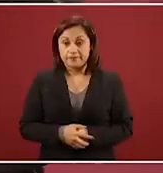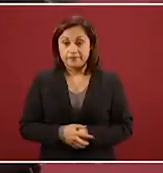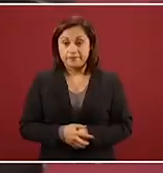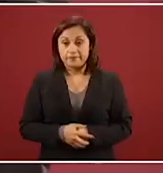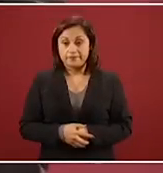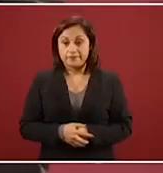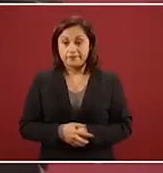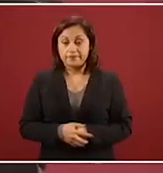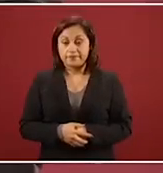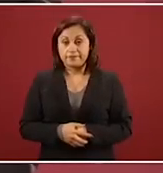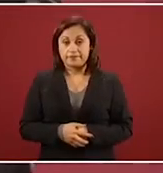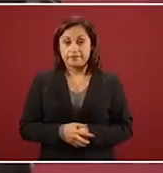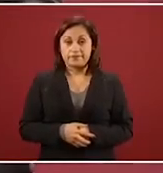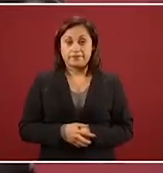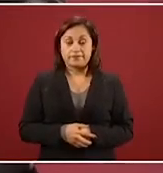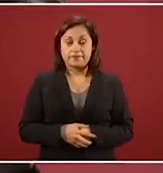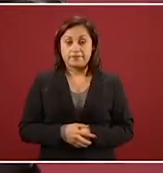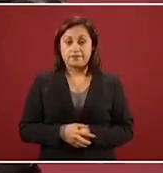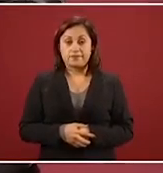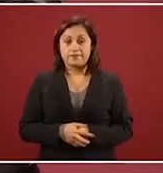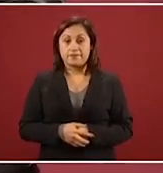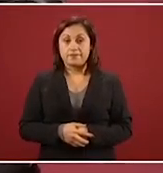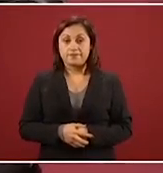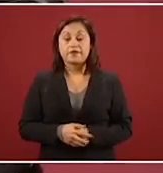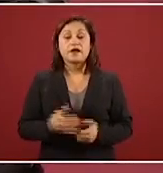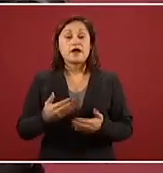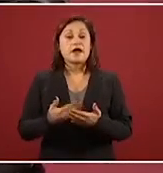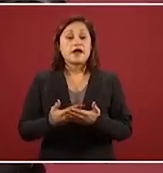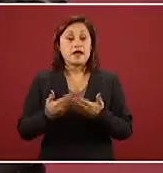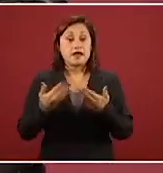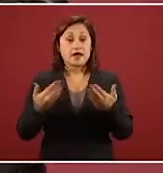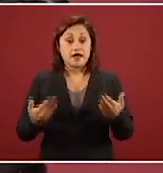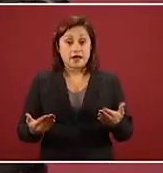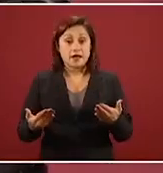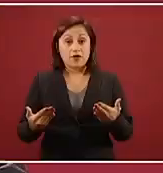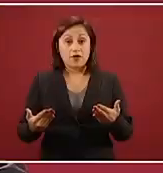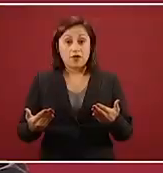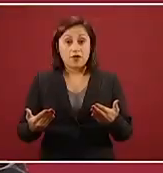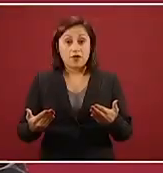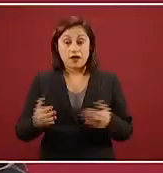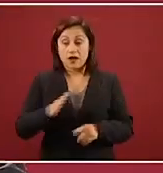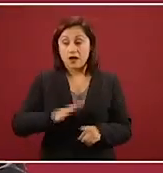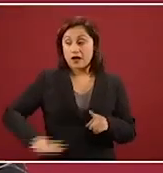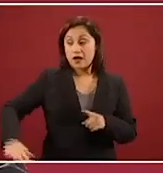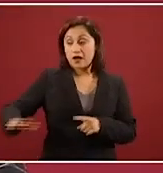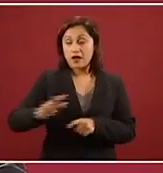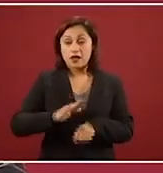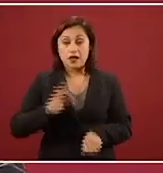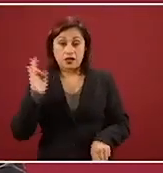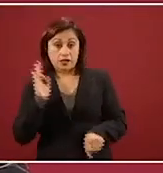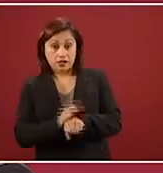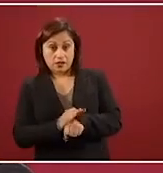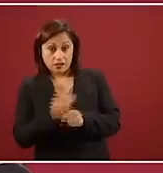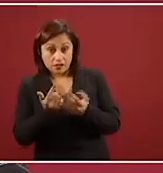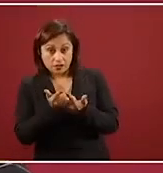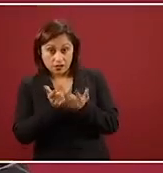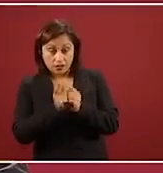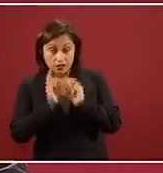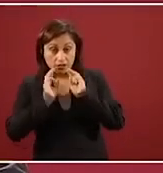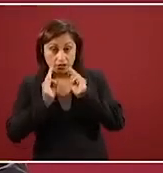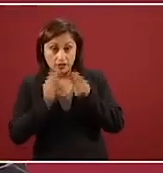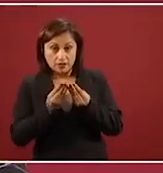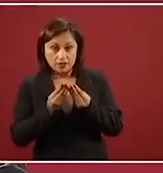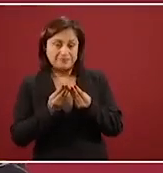ya no es el tiempo de la protección a